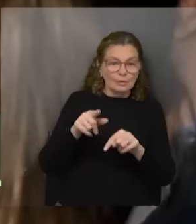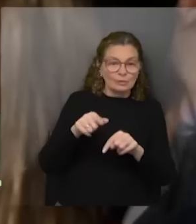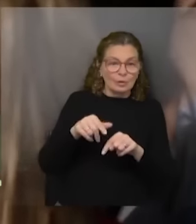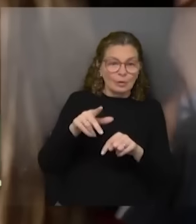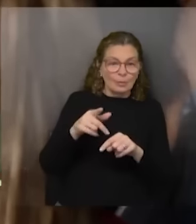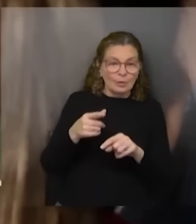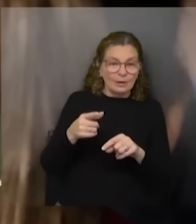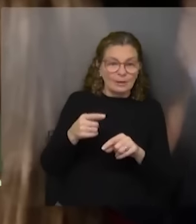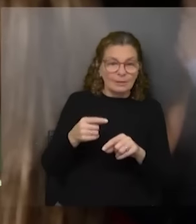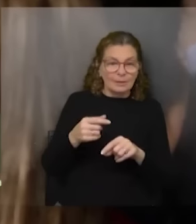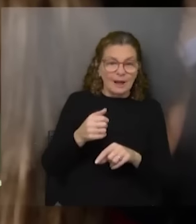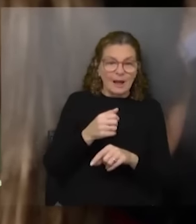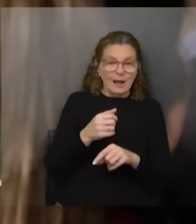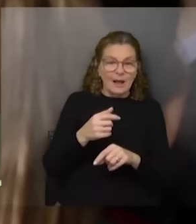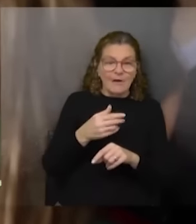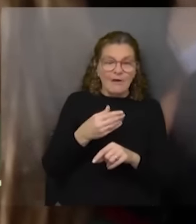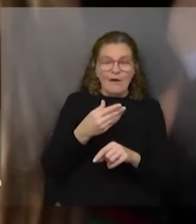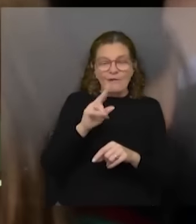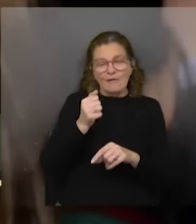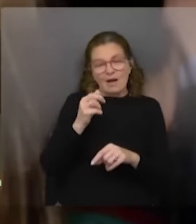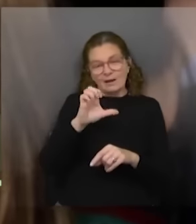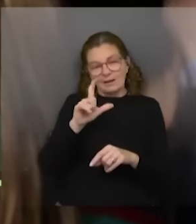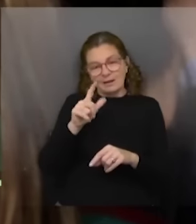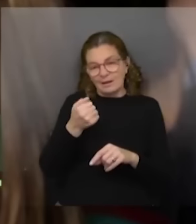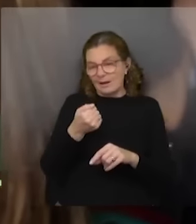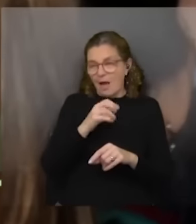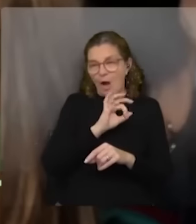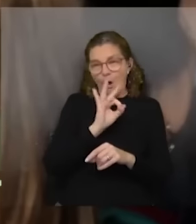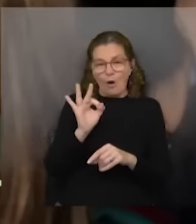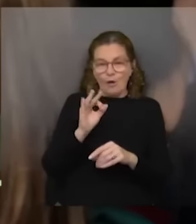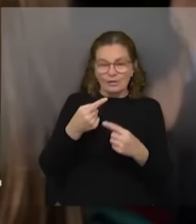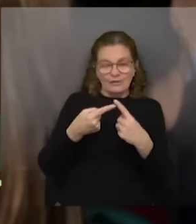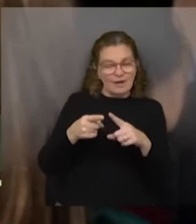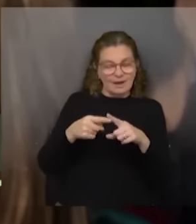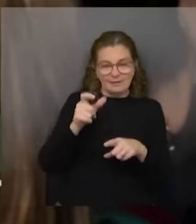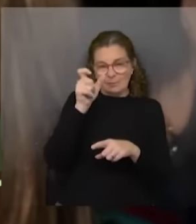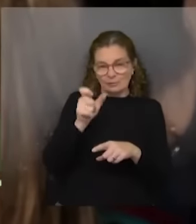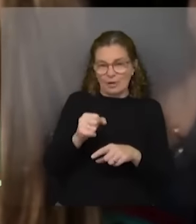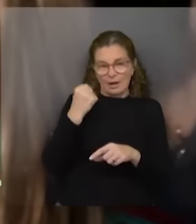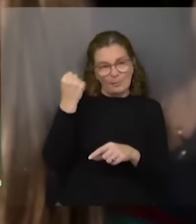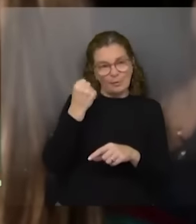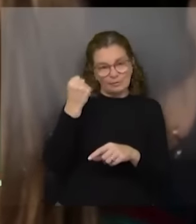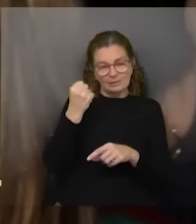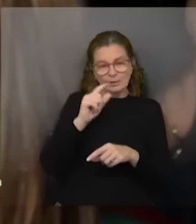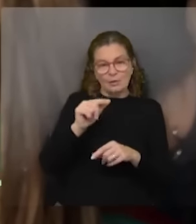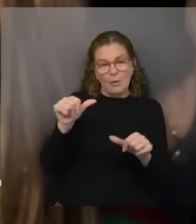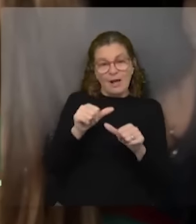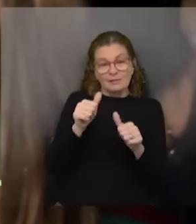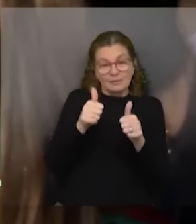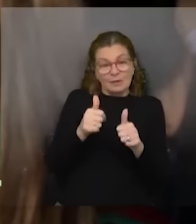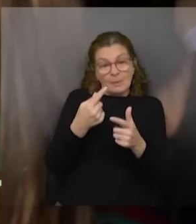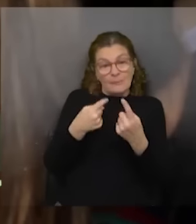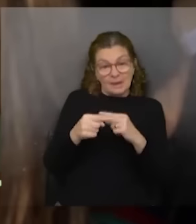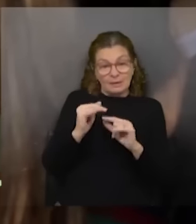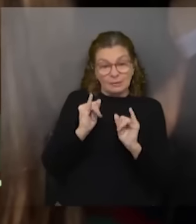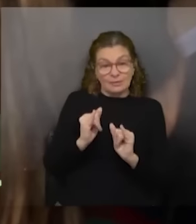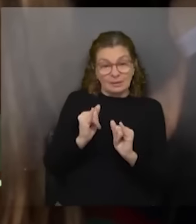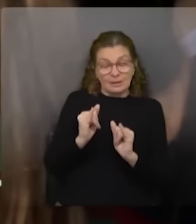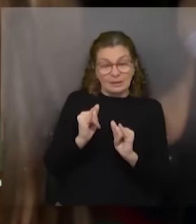reencarnación de José Pedro barela o la reencarnación de de tantos referentes creo que no nos hace bien Por supuesto